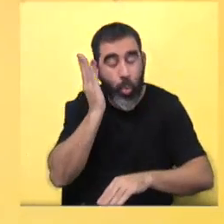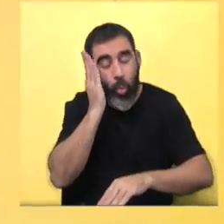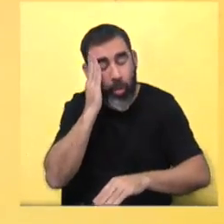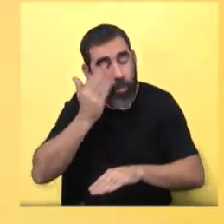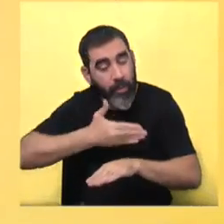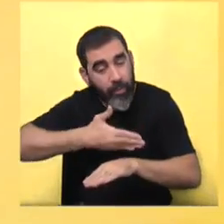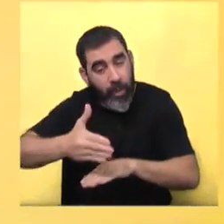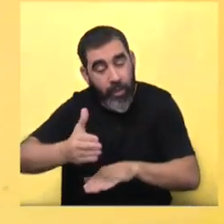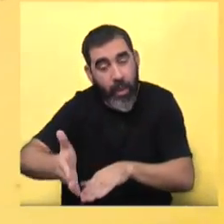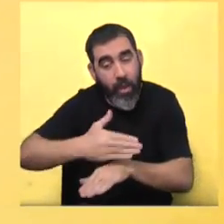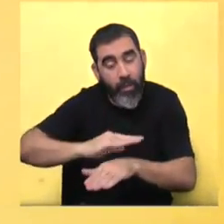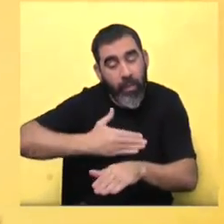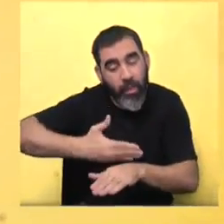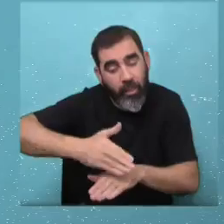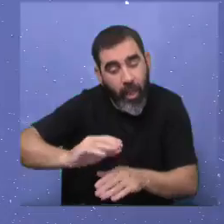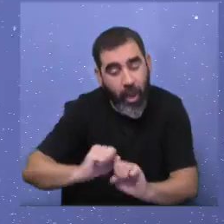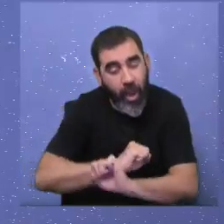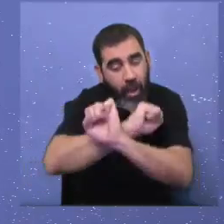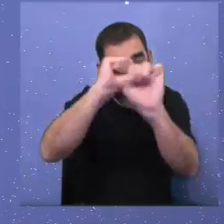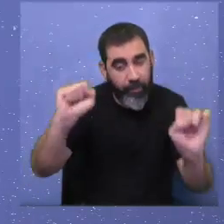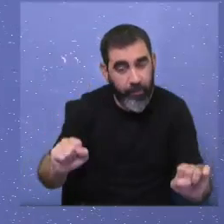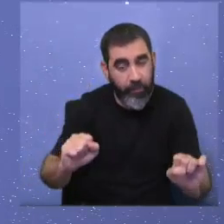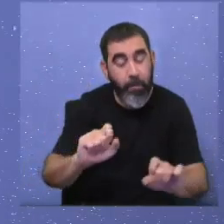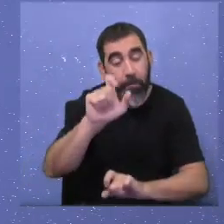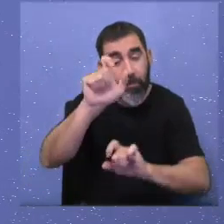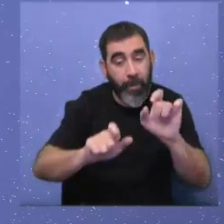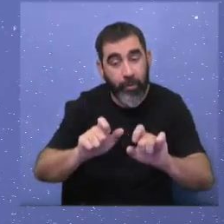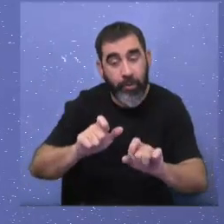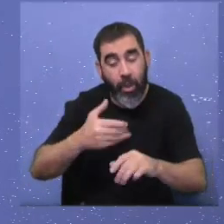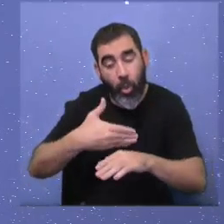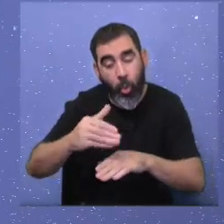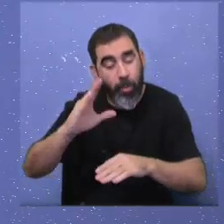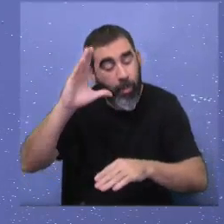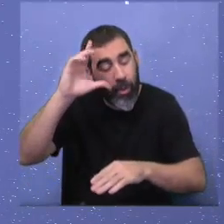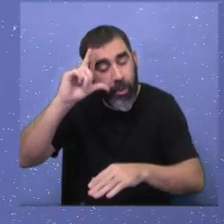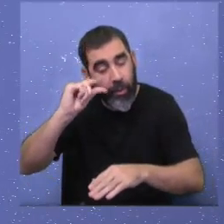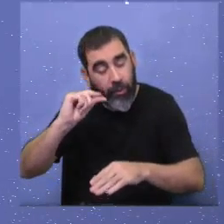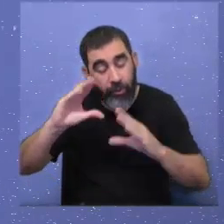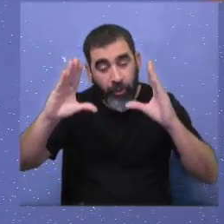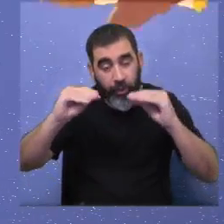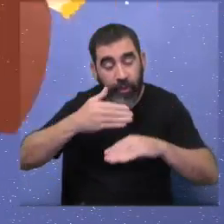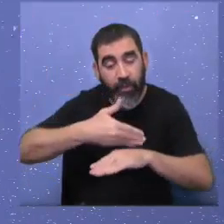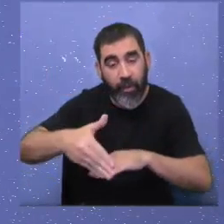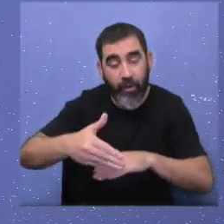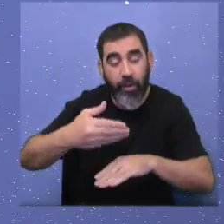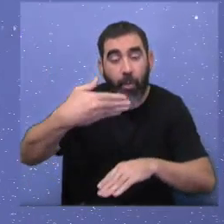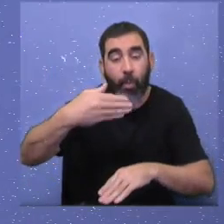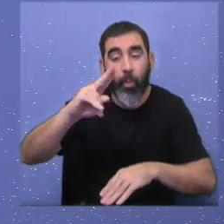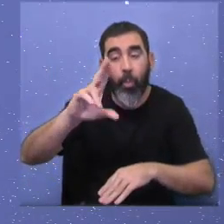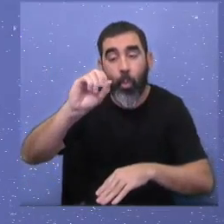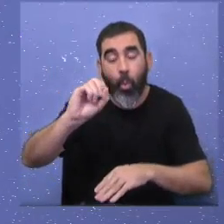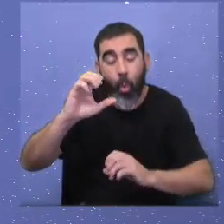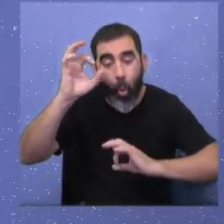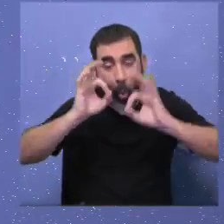tarde y despertarnos más tarde que otras. Las personas que tienden a dormirse más tarde se les denomina coloquialmente búhos, y a las que